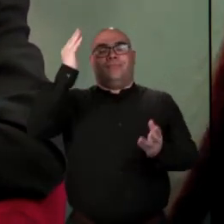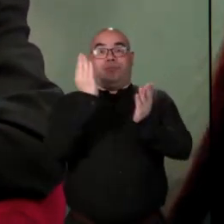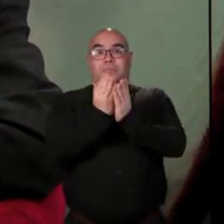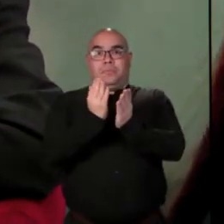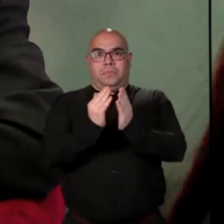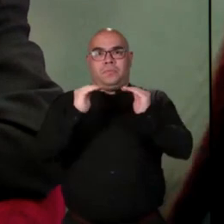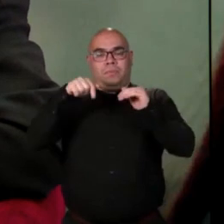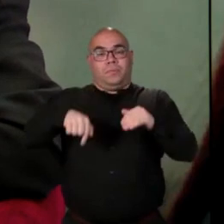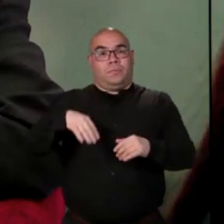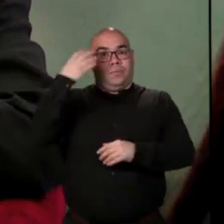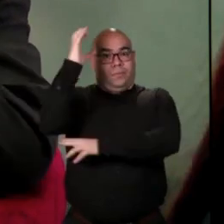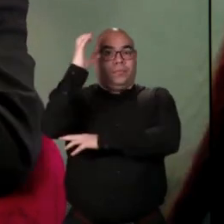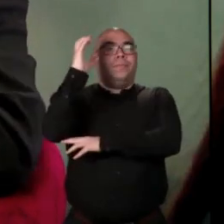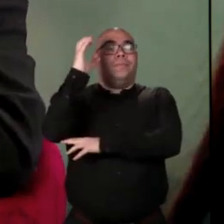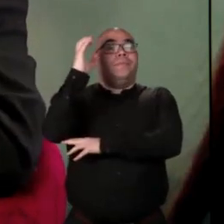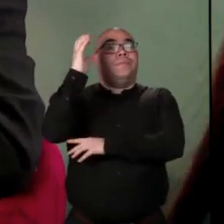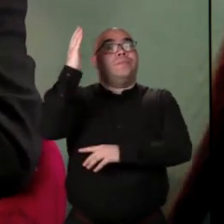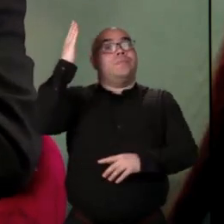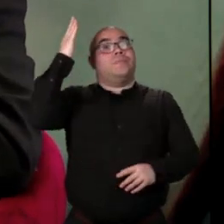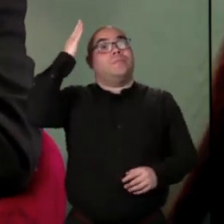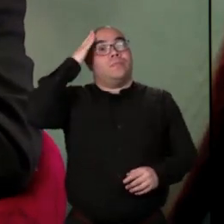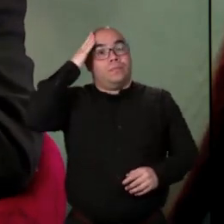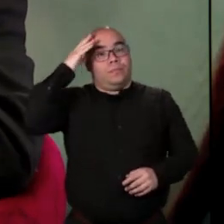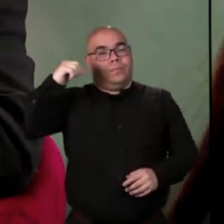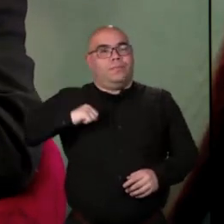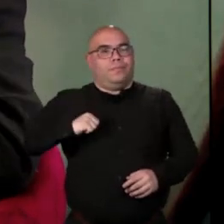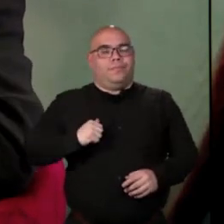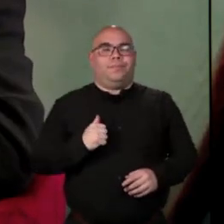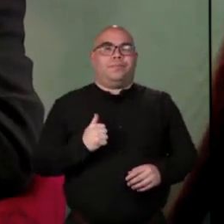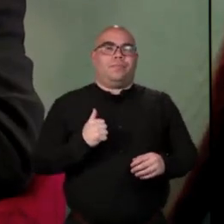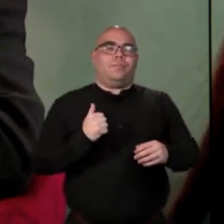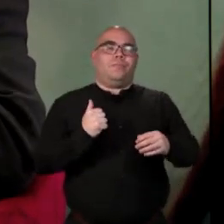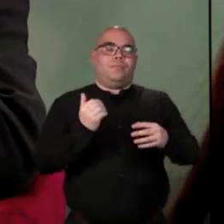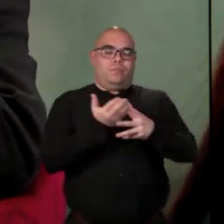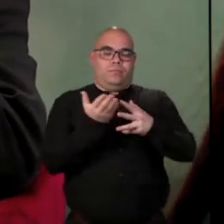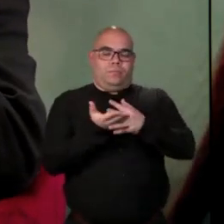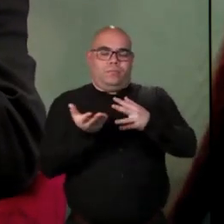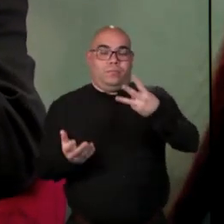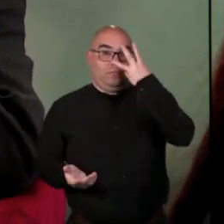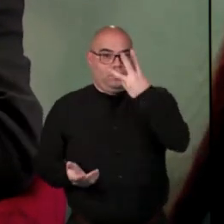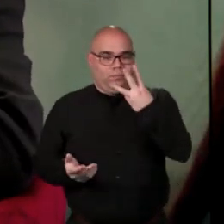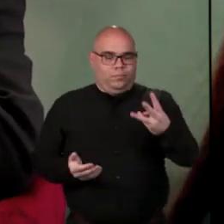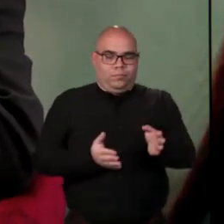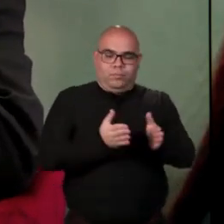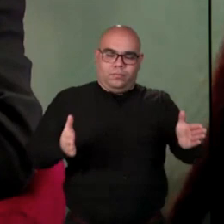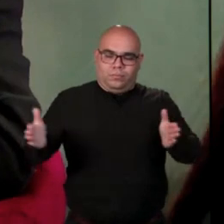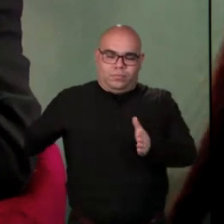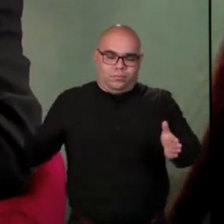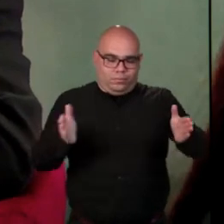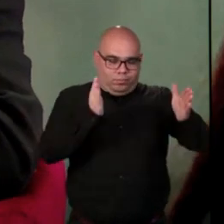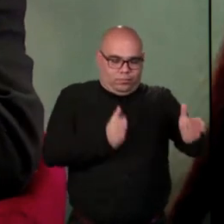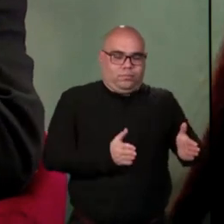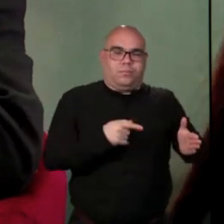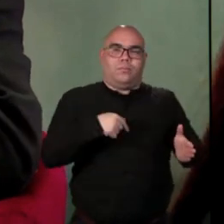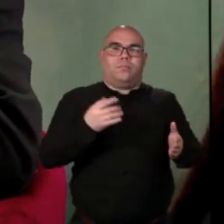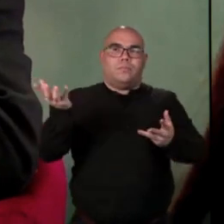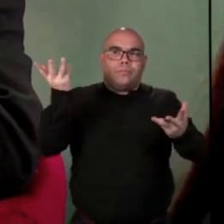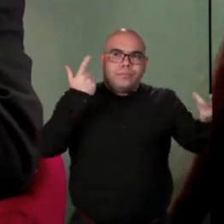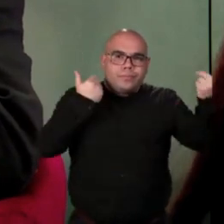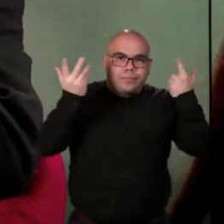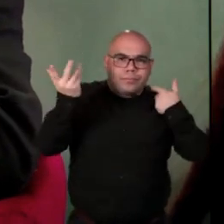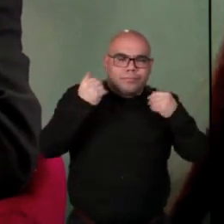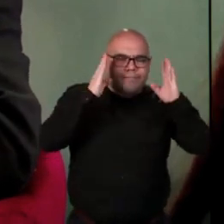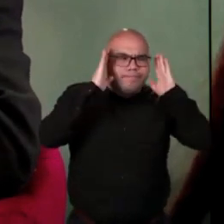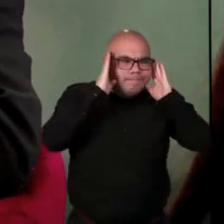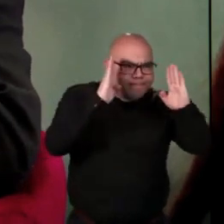país a partir de tres momentos muy concretos. Uno, una escucha generativa, una escucha que